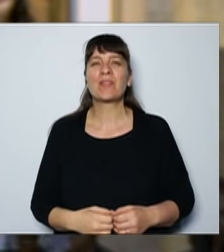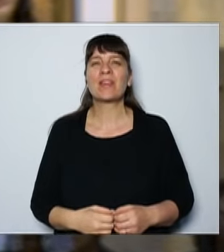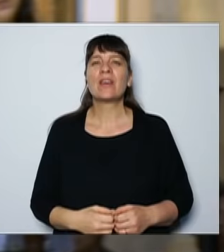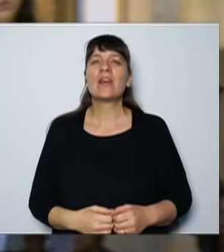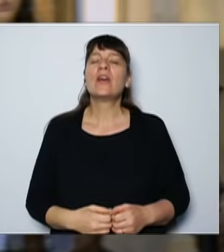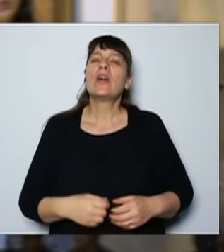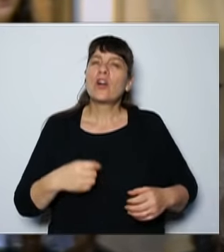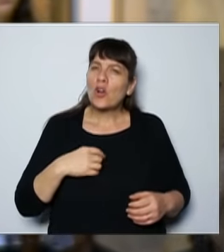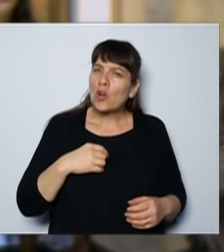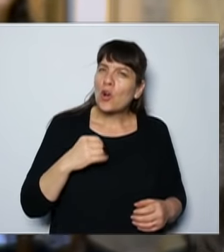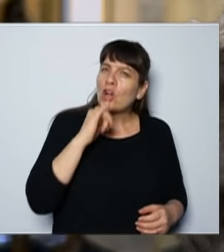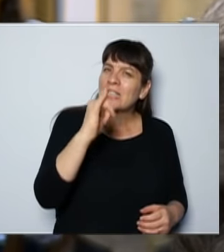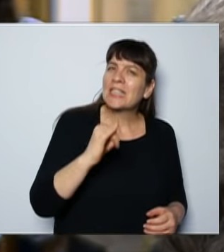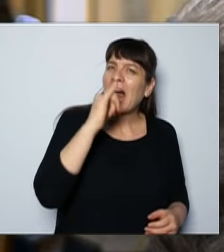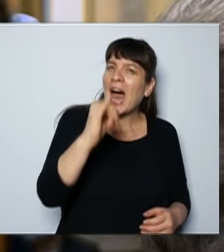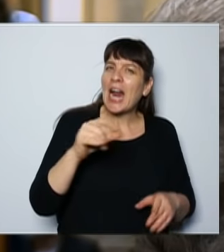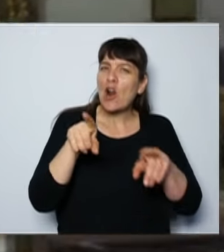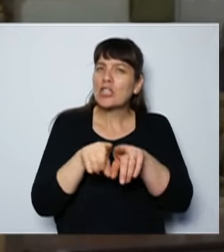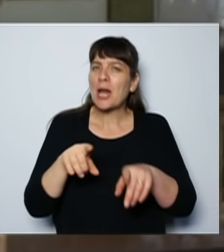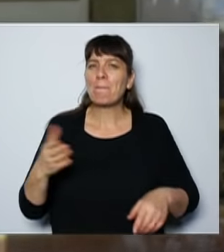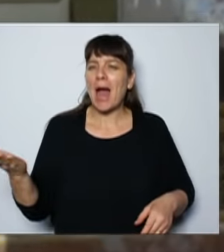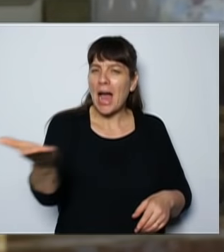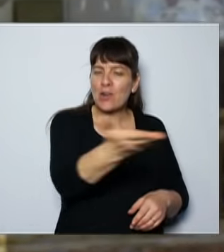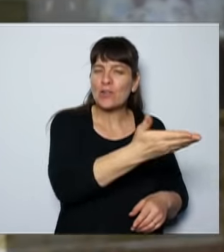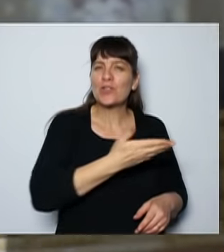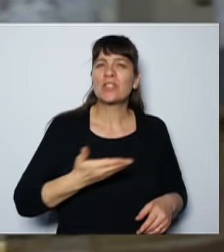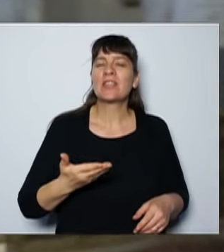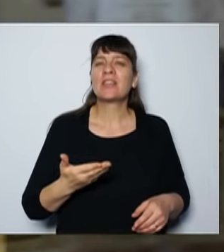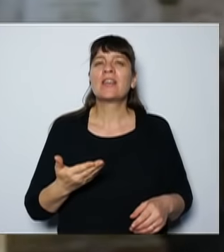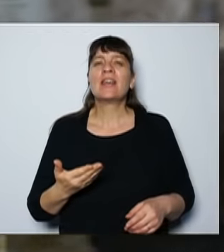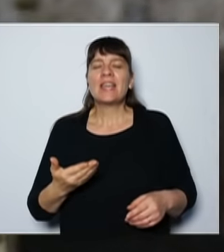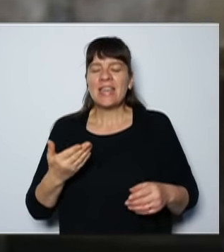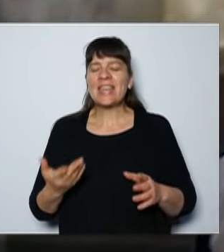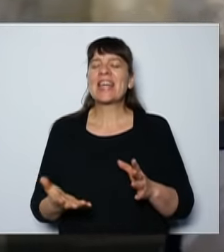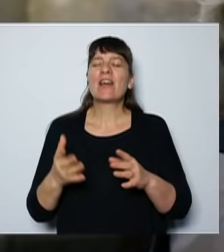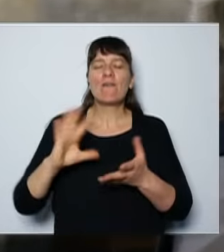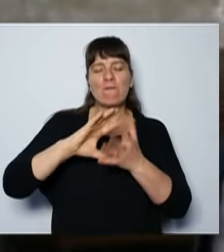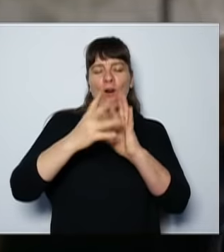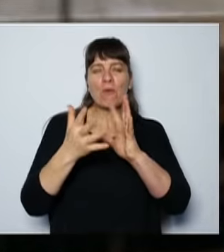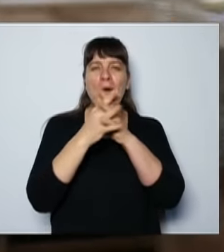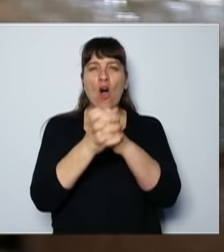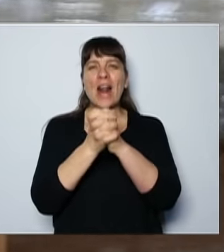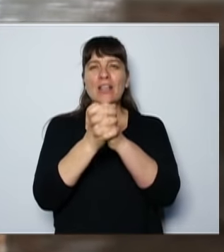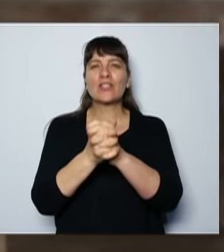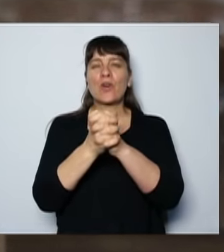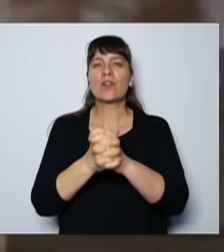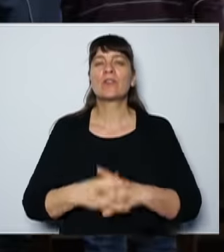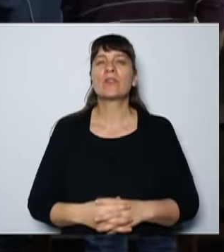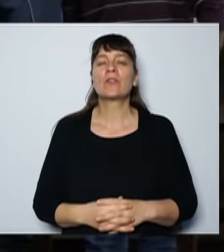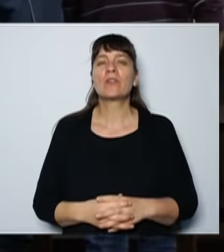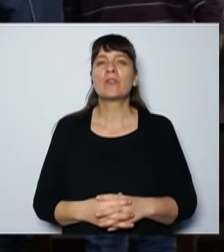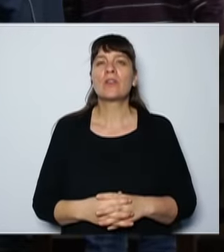celebración, contarla a nuestros hermanos y que se vuelva